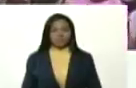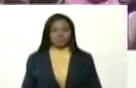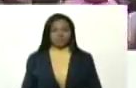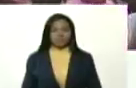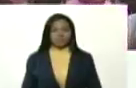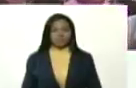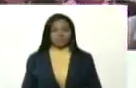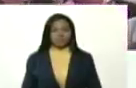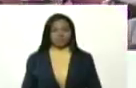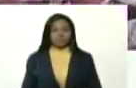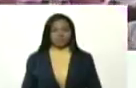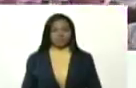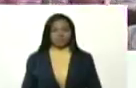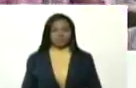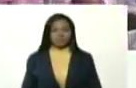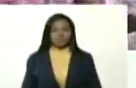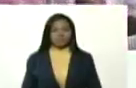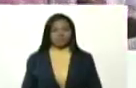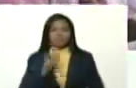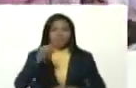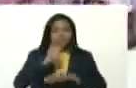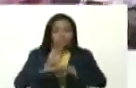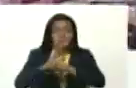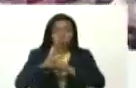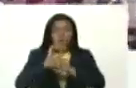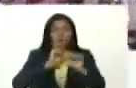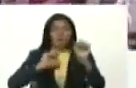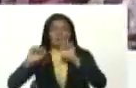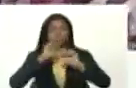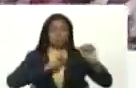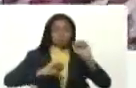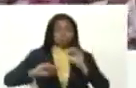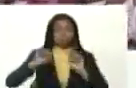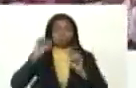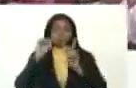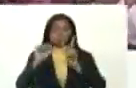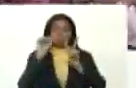Proteger con el movimiento Somos Venezuela.